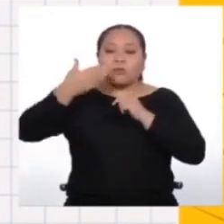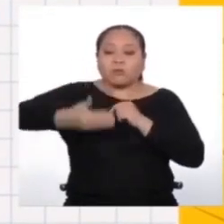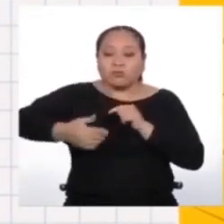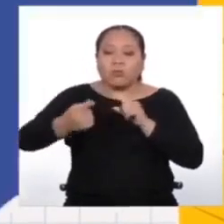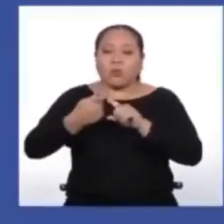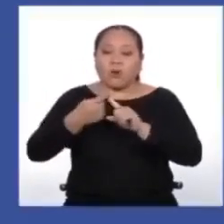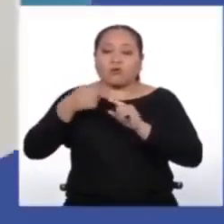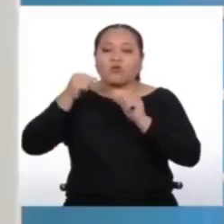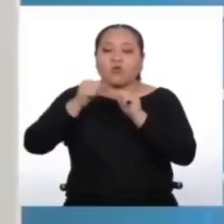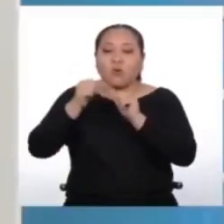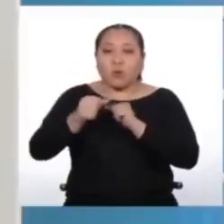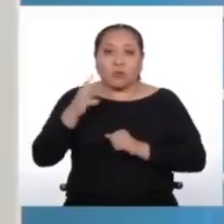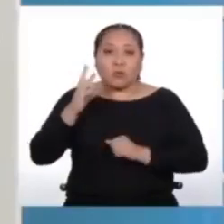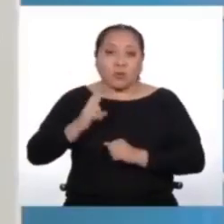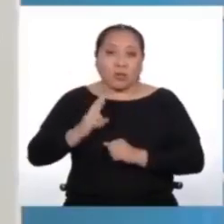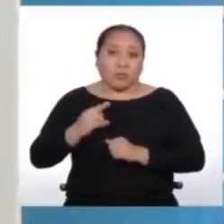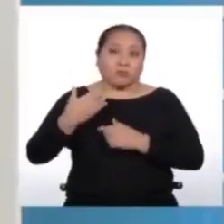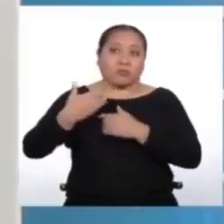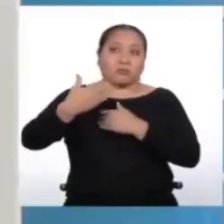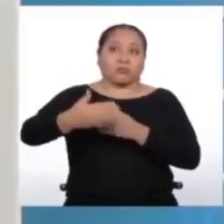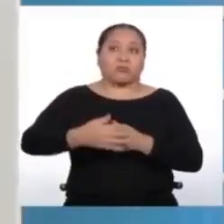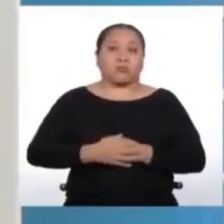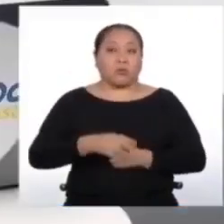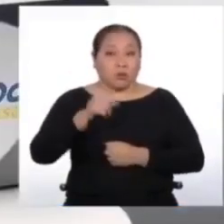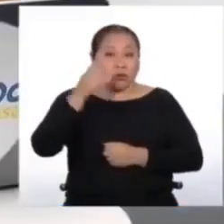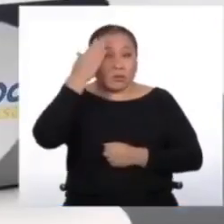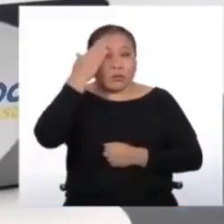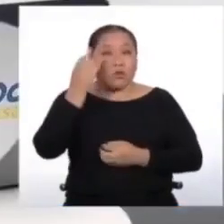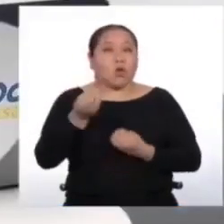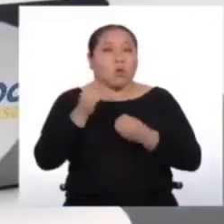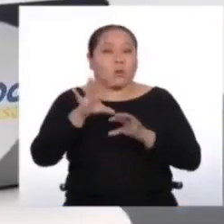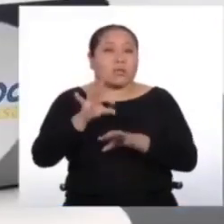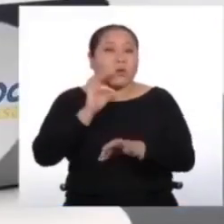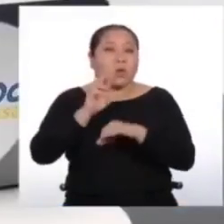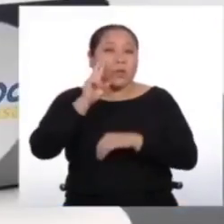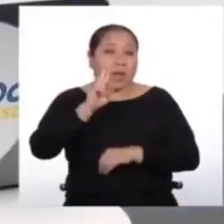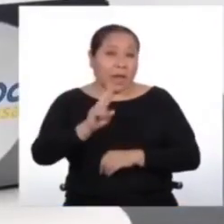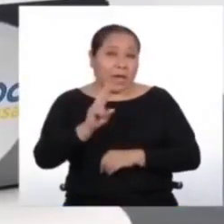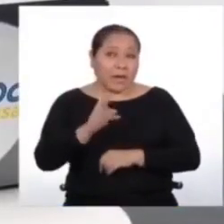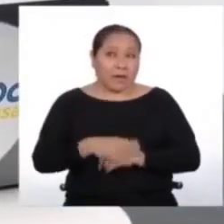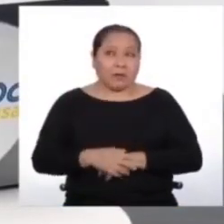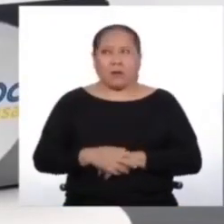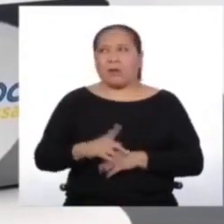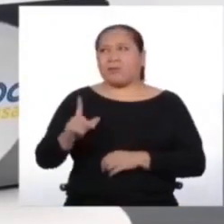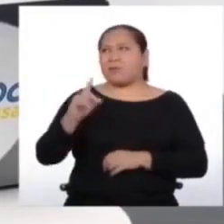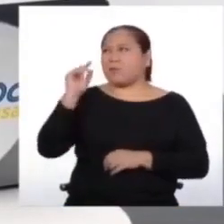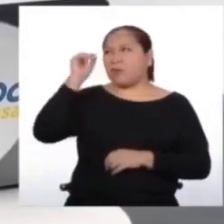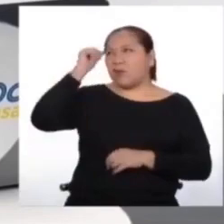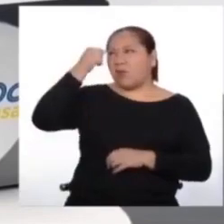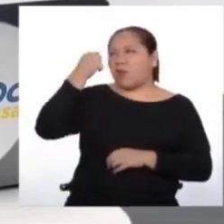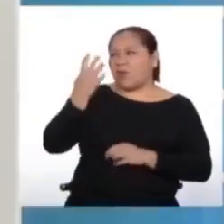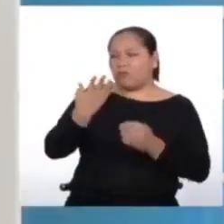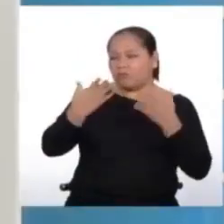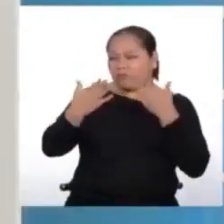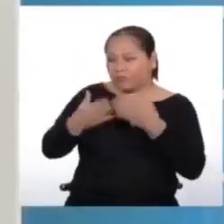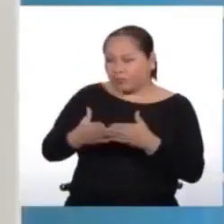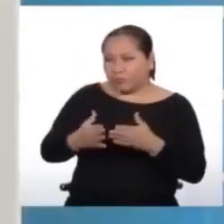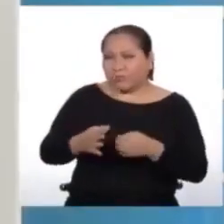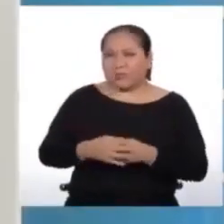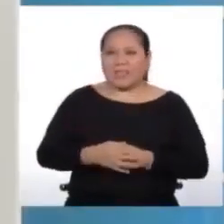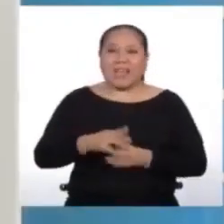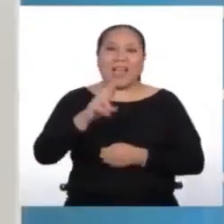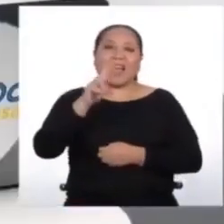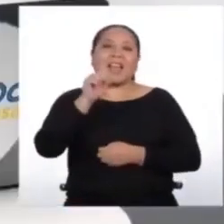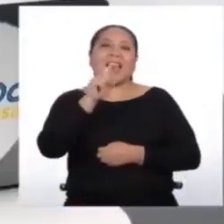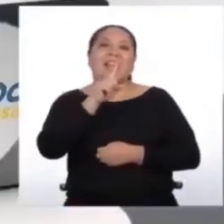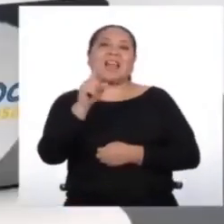una constante. ¿Te acuerdas cómo se le conoce a esa constante? Bueno, tampoco me acuerdo de cosas tan específicas, profe. Razón, así